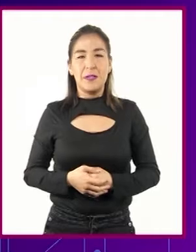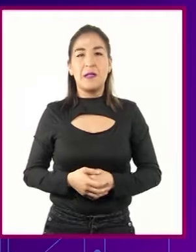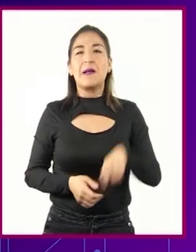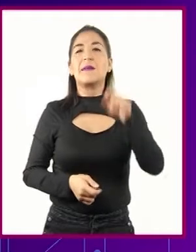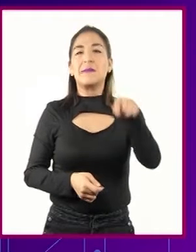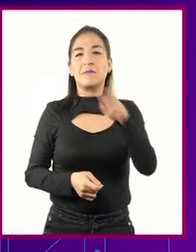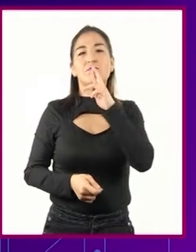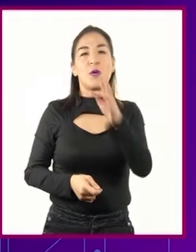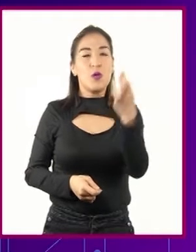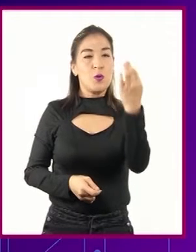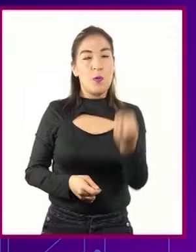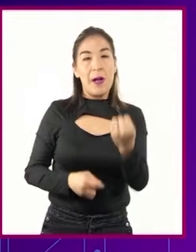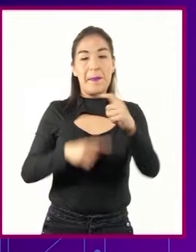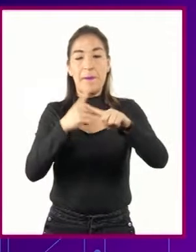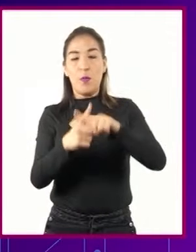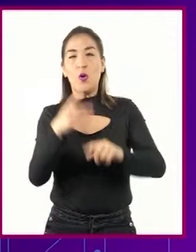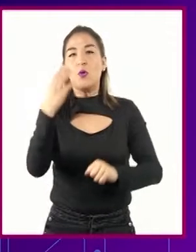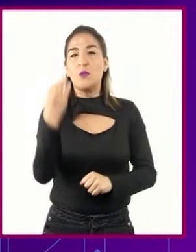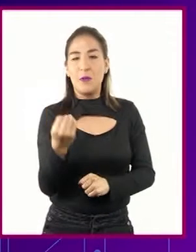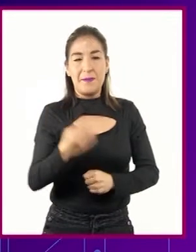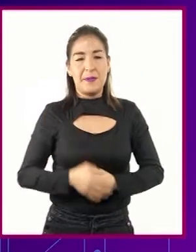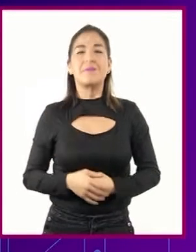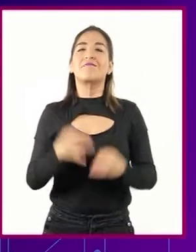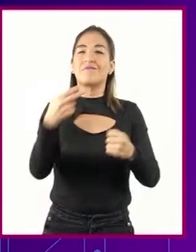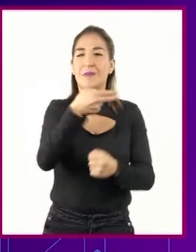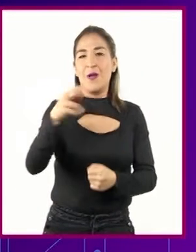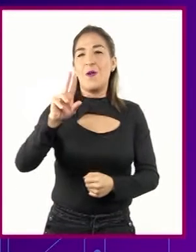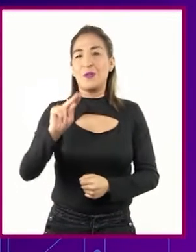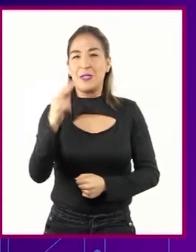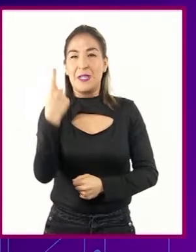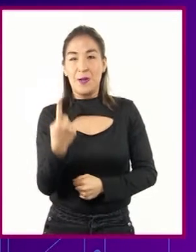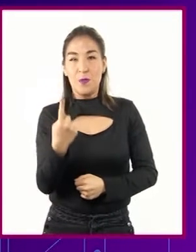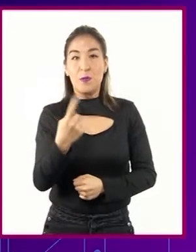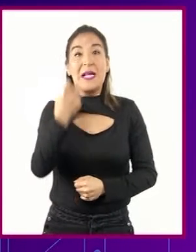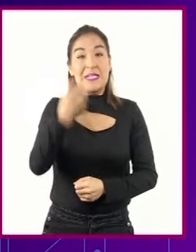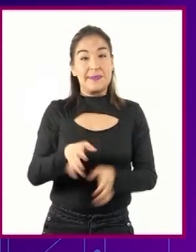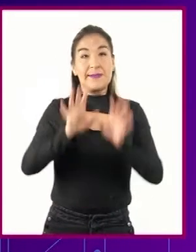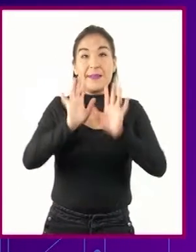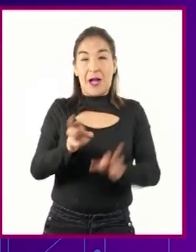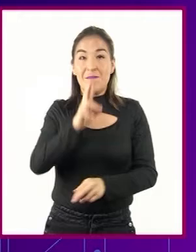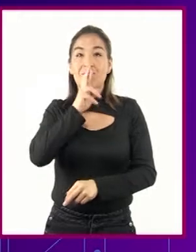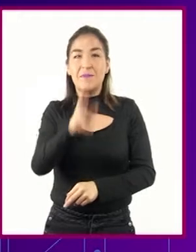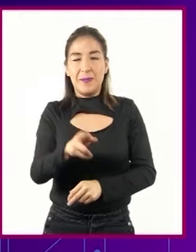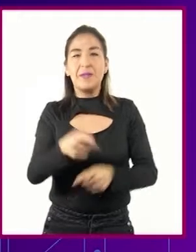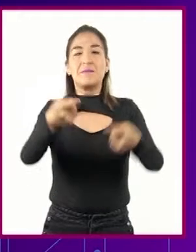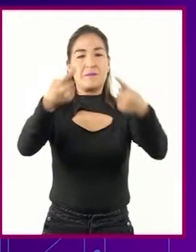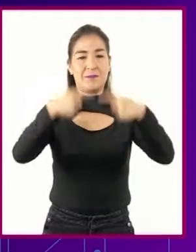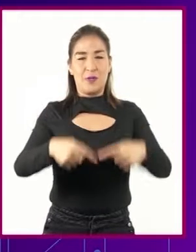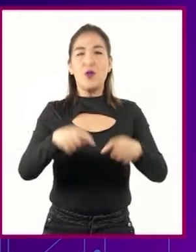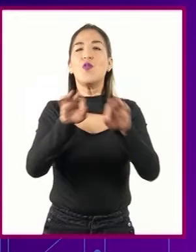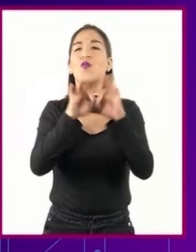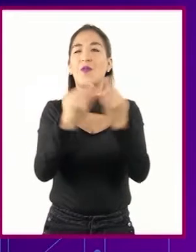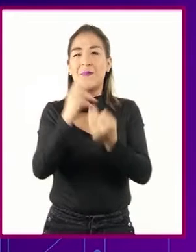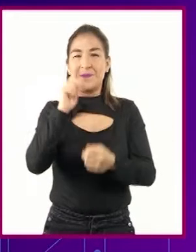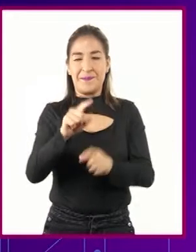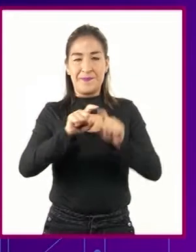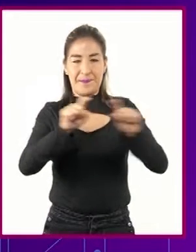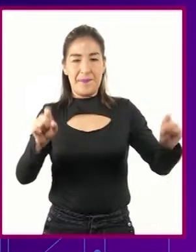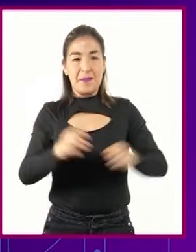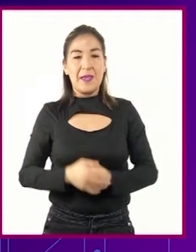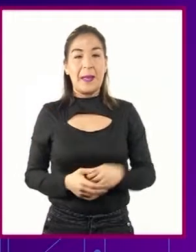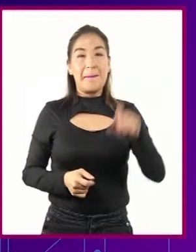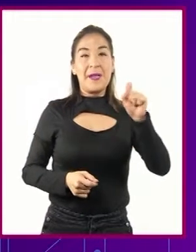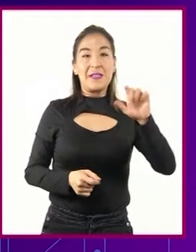potencia 9 por 9, igual a 81. Una vez hecha la operación, queda de la siguiente manera: 25